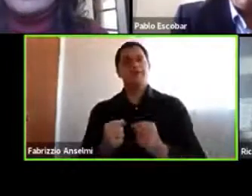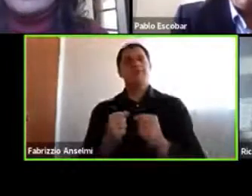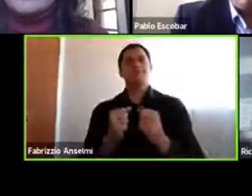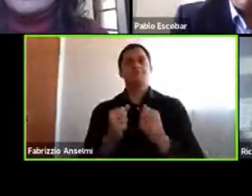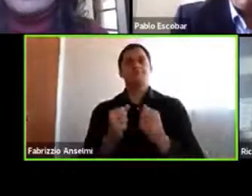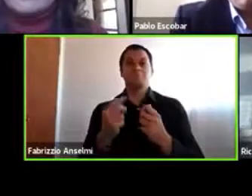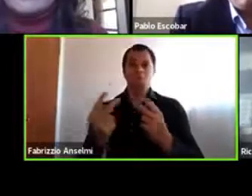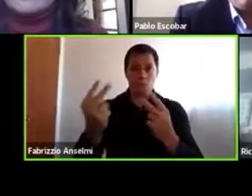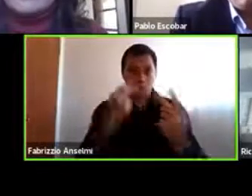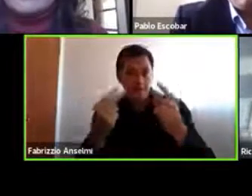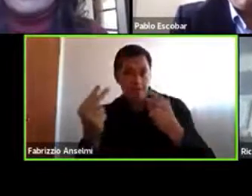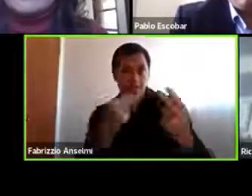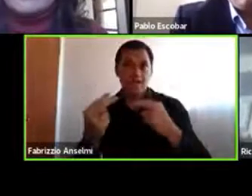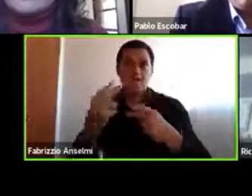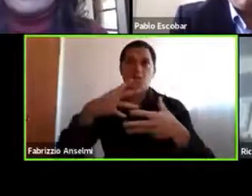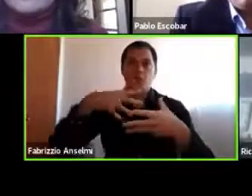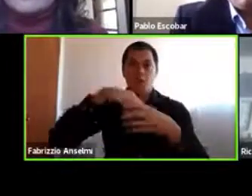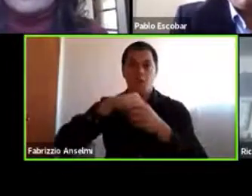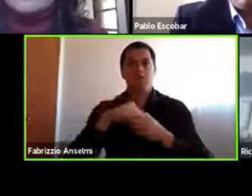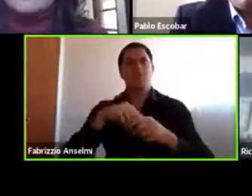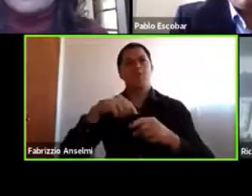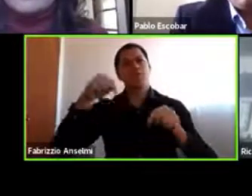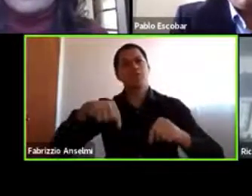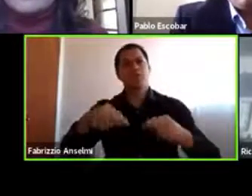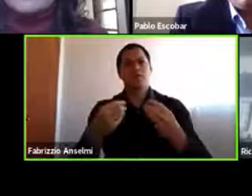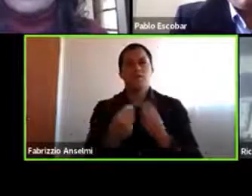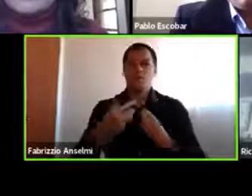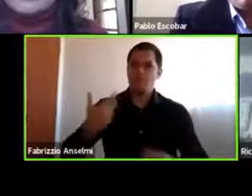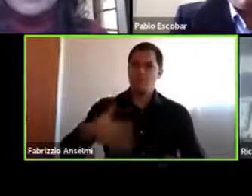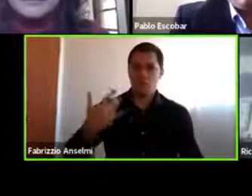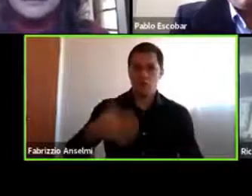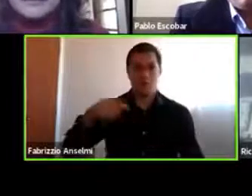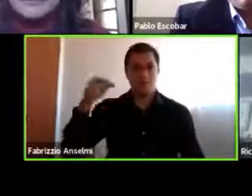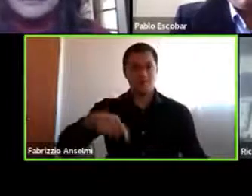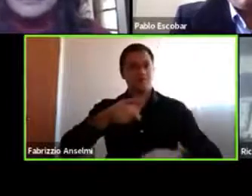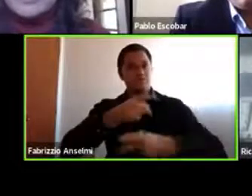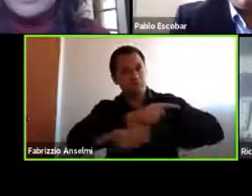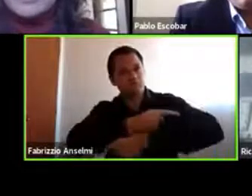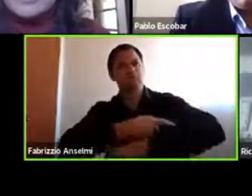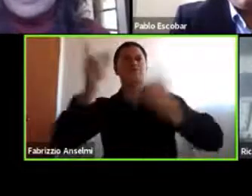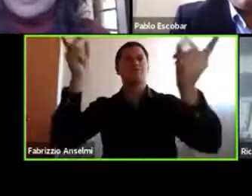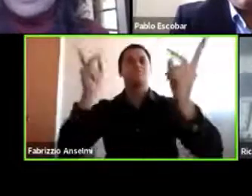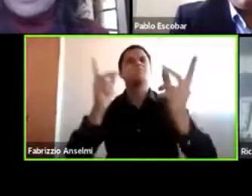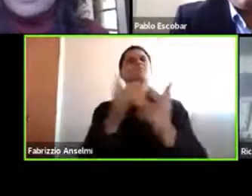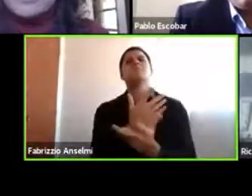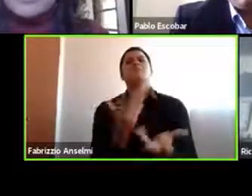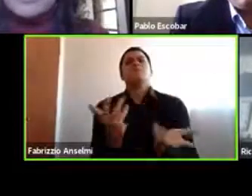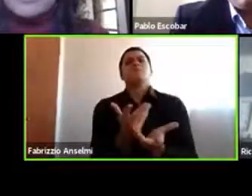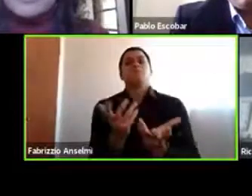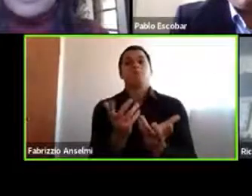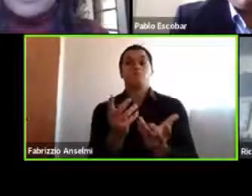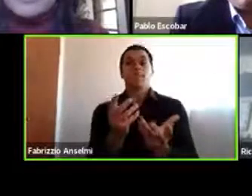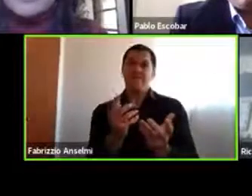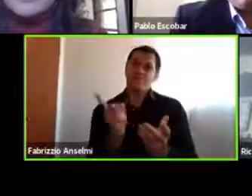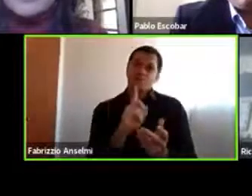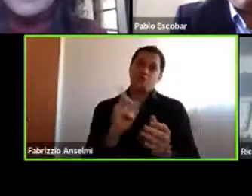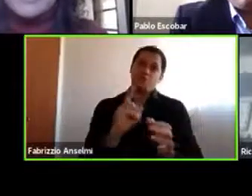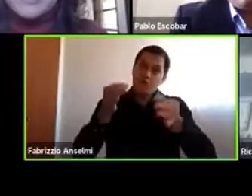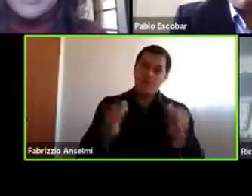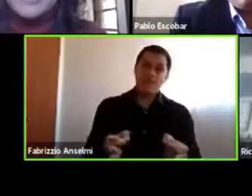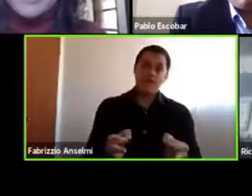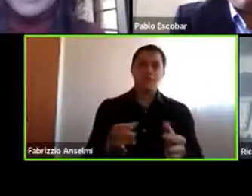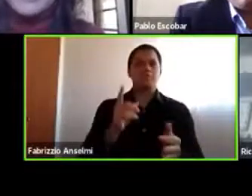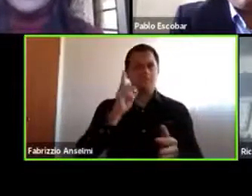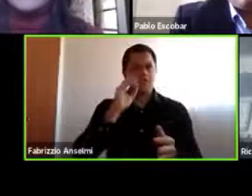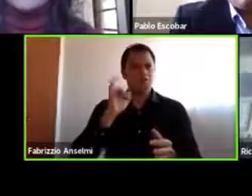para nosotros, muy importante día de lanzamiento, digamos, un poquito informal, pero oficial, de